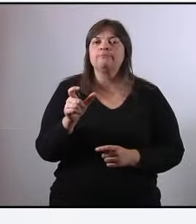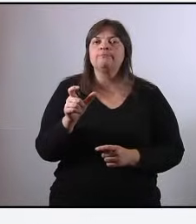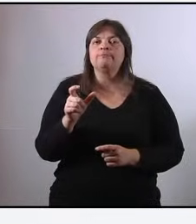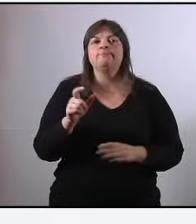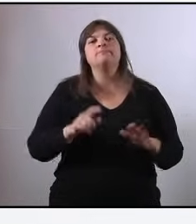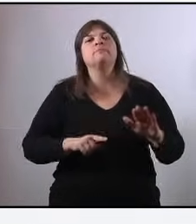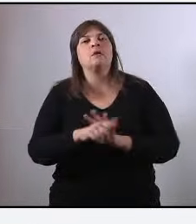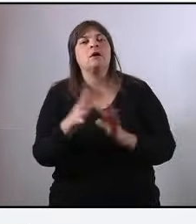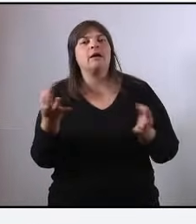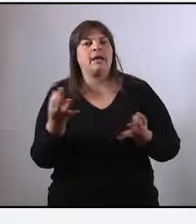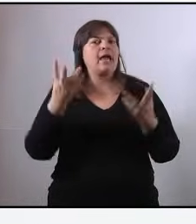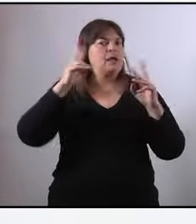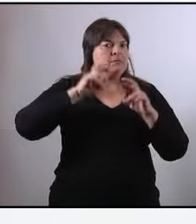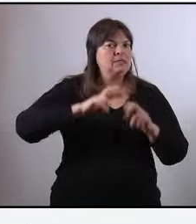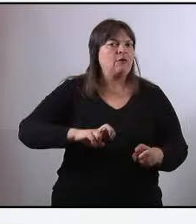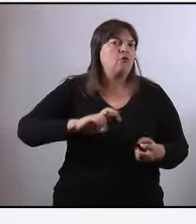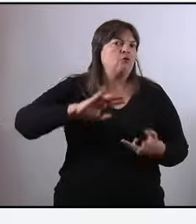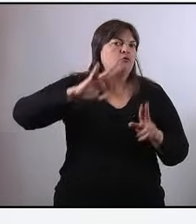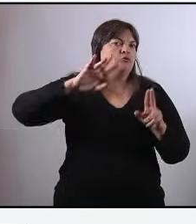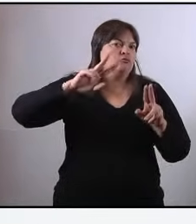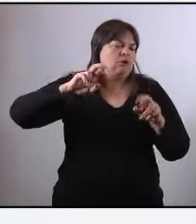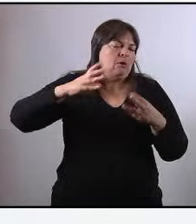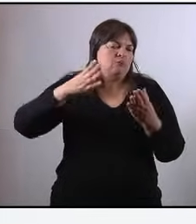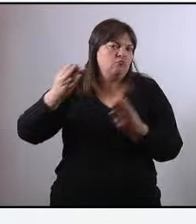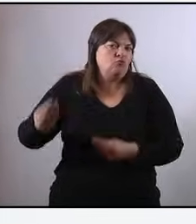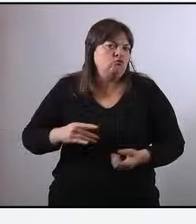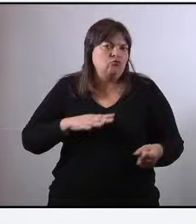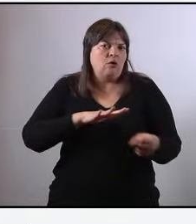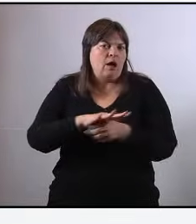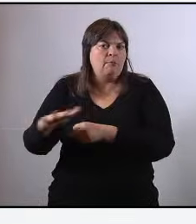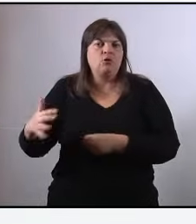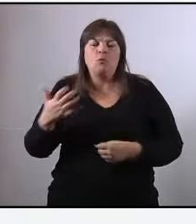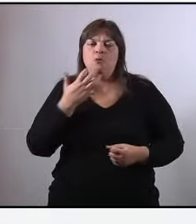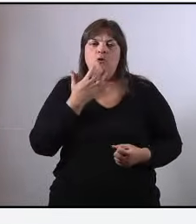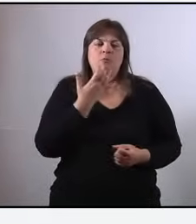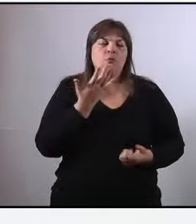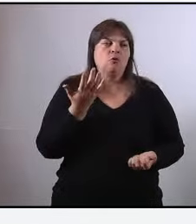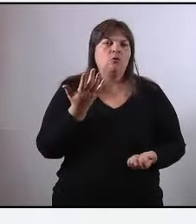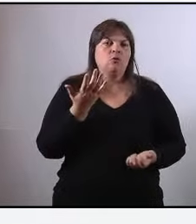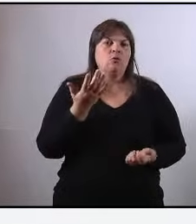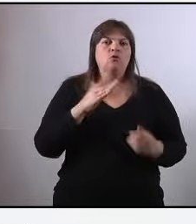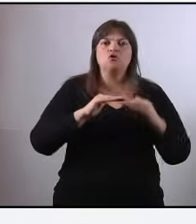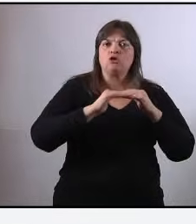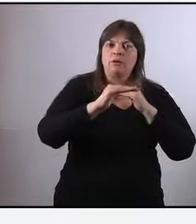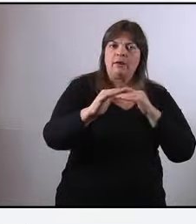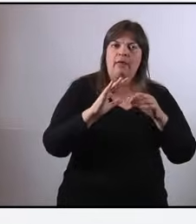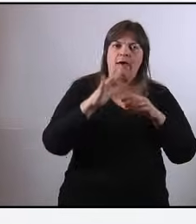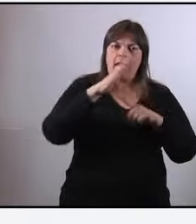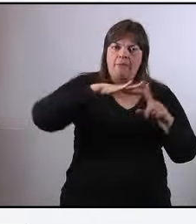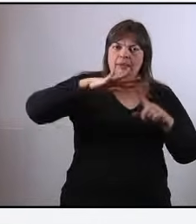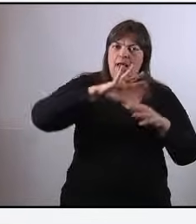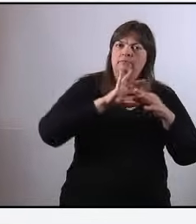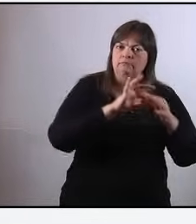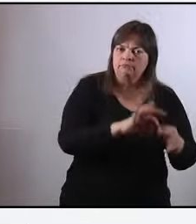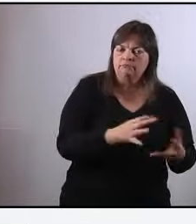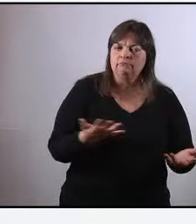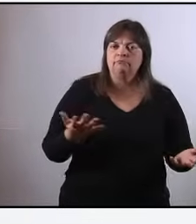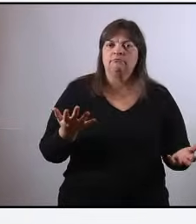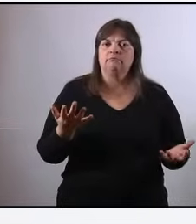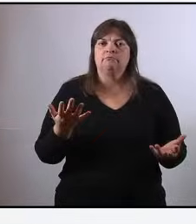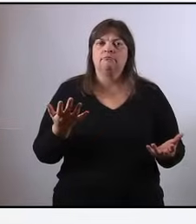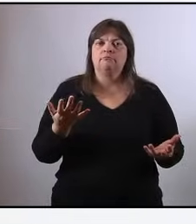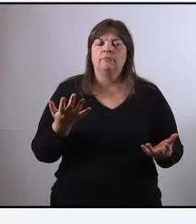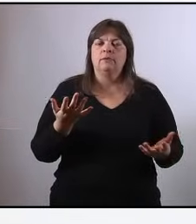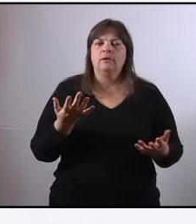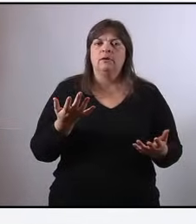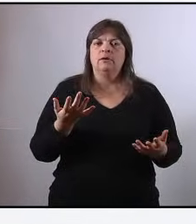desarrollarse investigaciones en muchos ámbitos, por ejemplo, las relacionadas con la sostenibilidad ambiental, con la generación